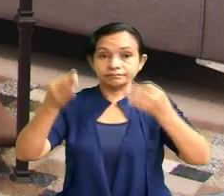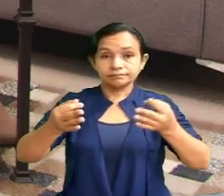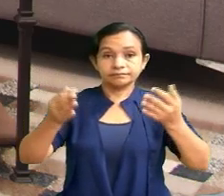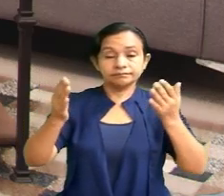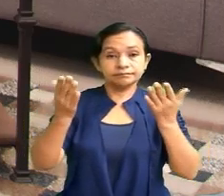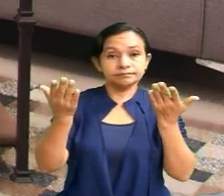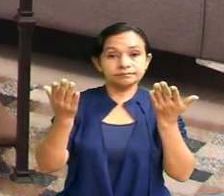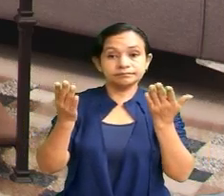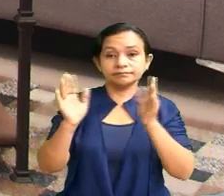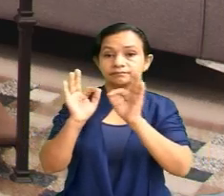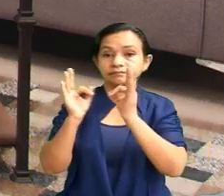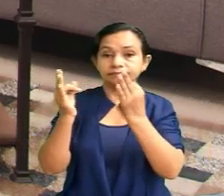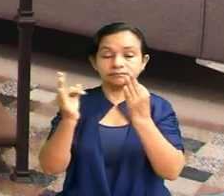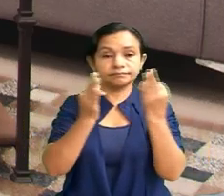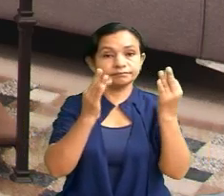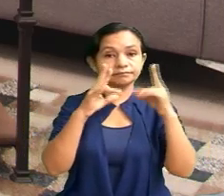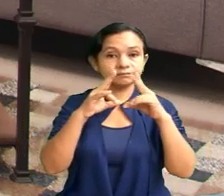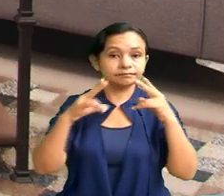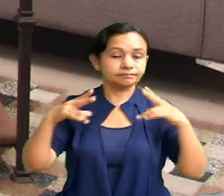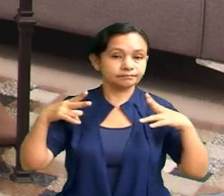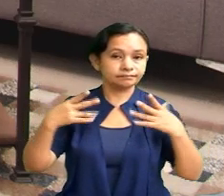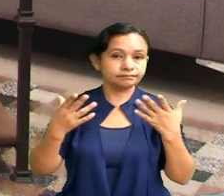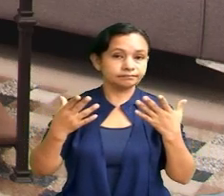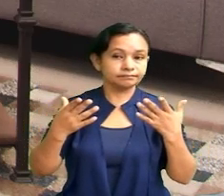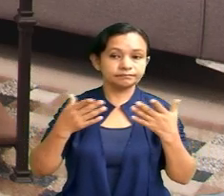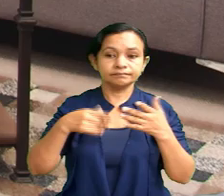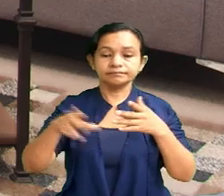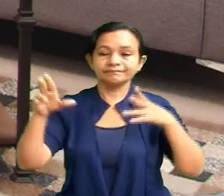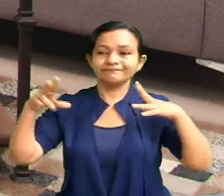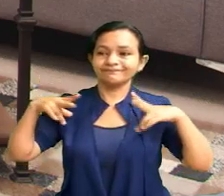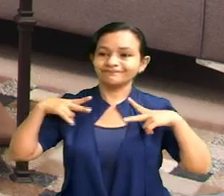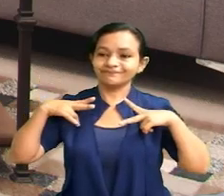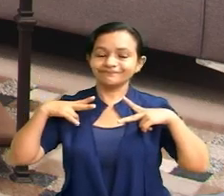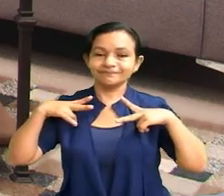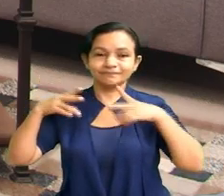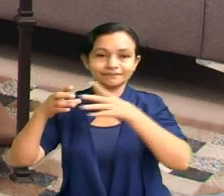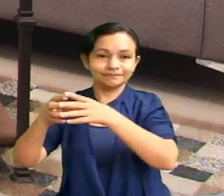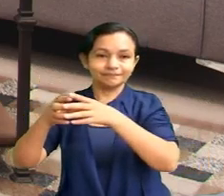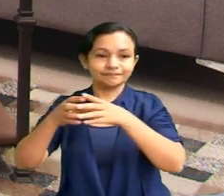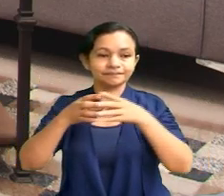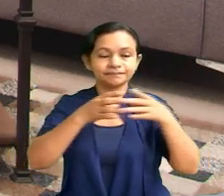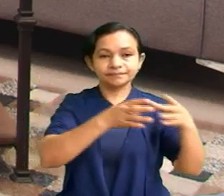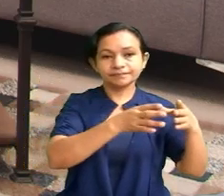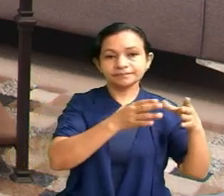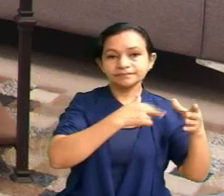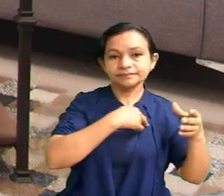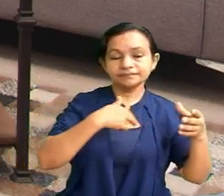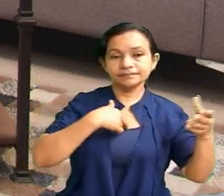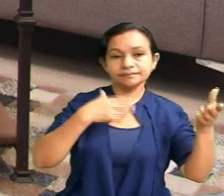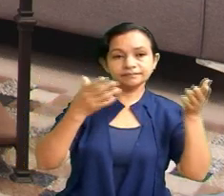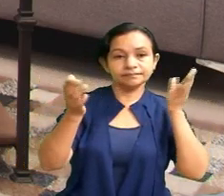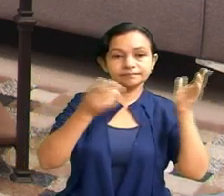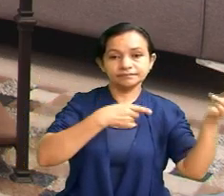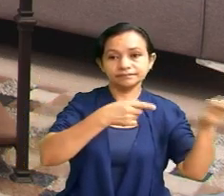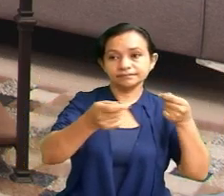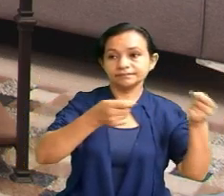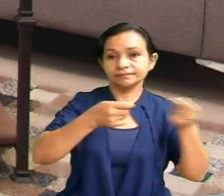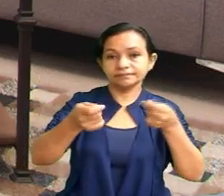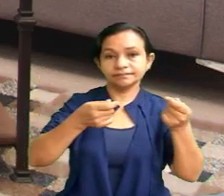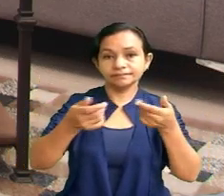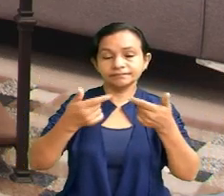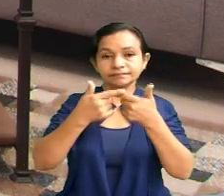las familias nicaragüenses pues en verano es decir las que van a veranear y la expectativa planteada es de los comerciantes de los